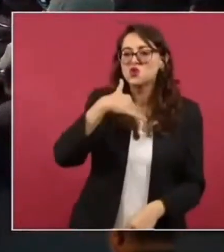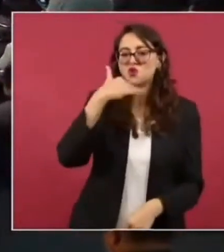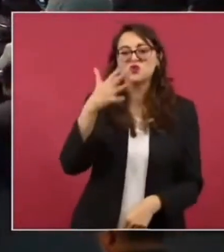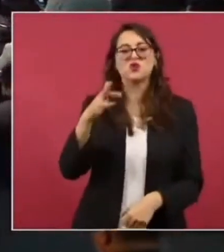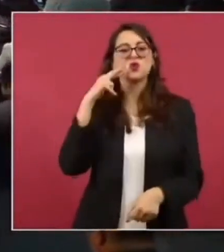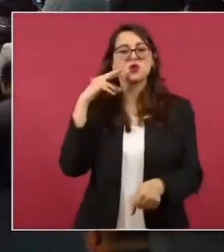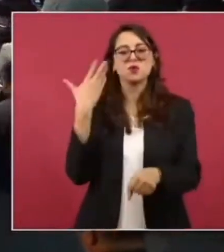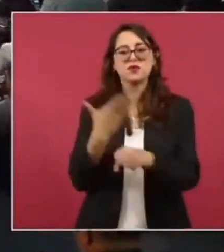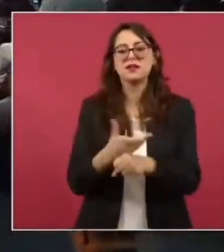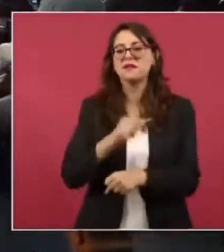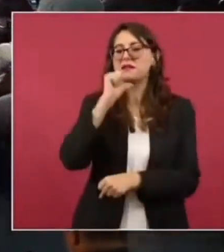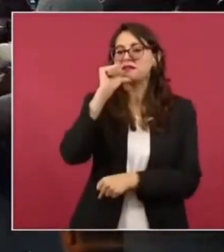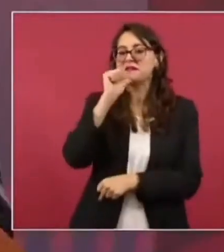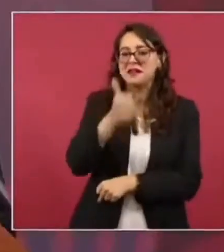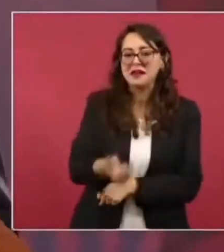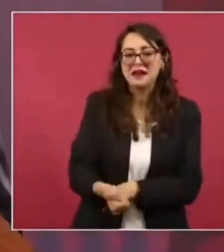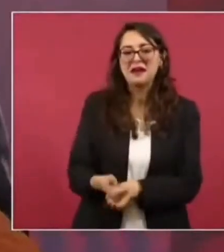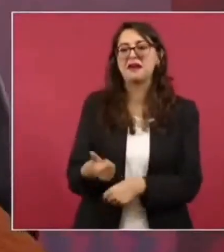irresponsables,